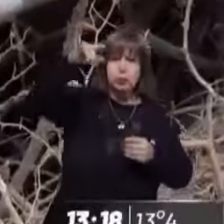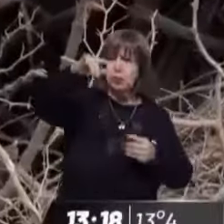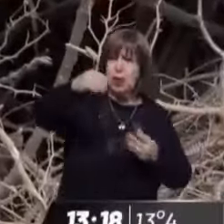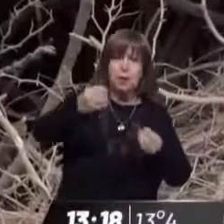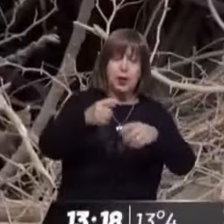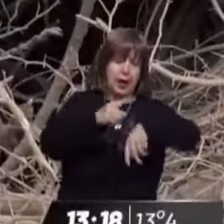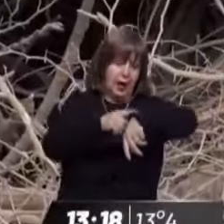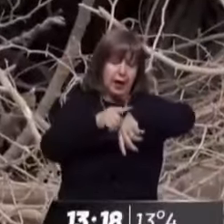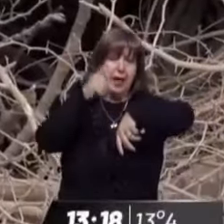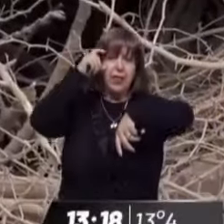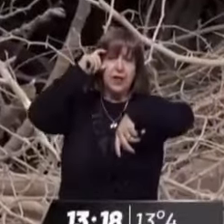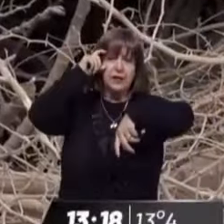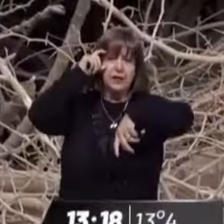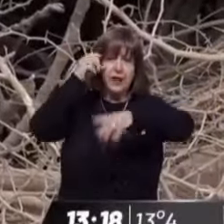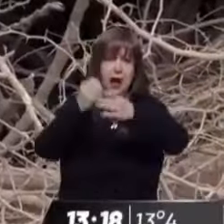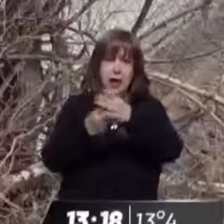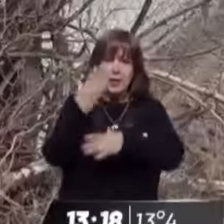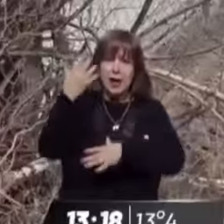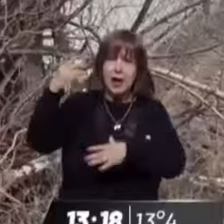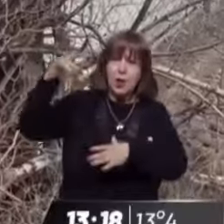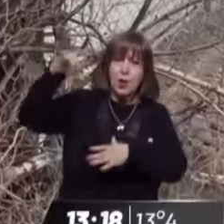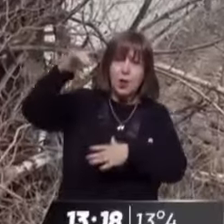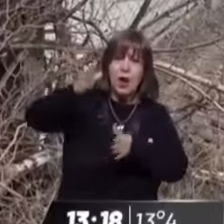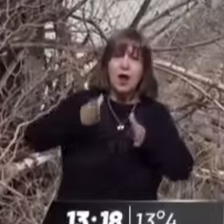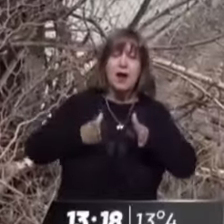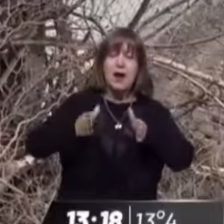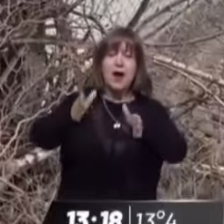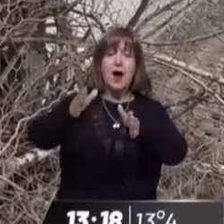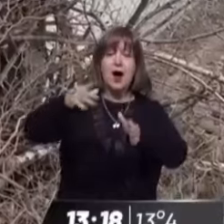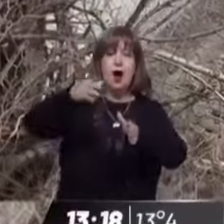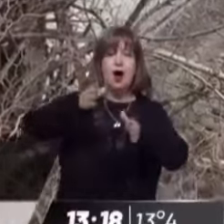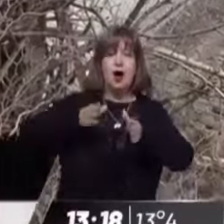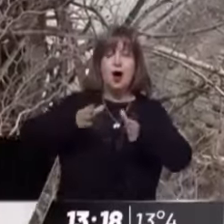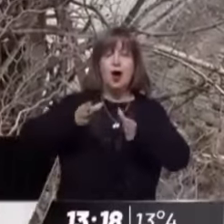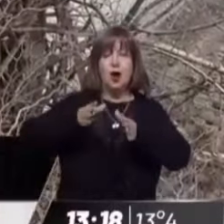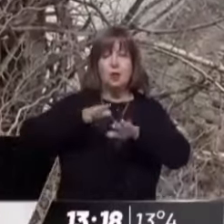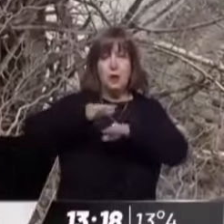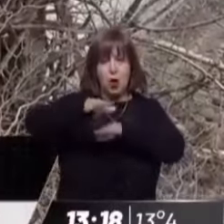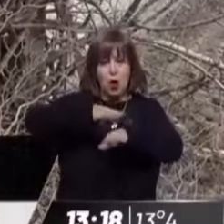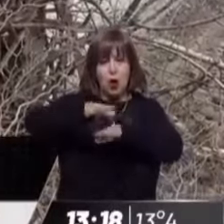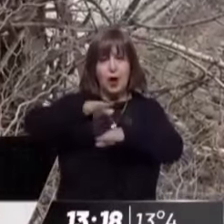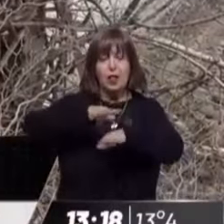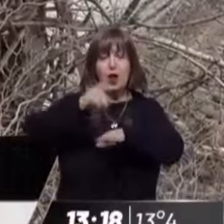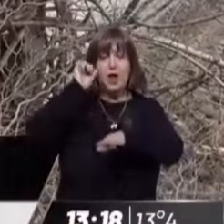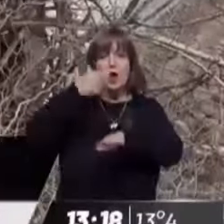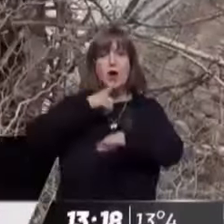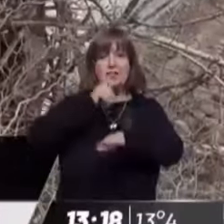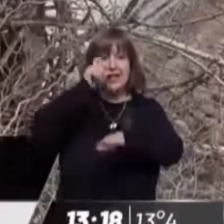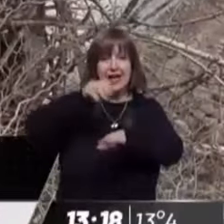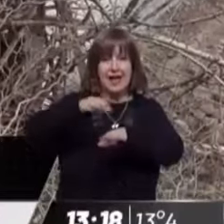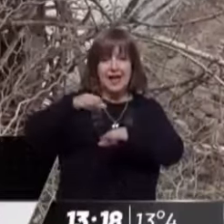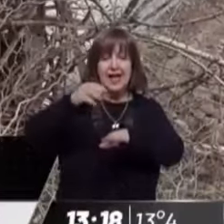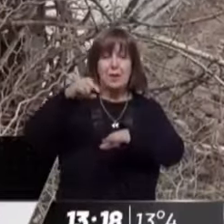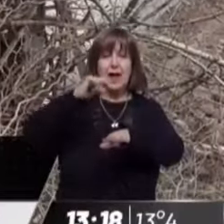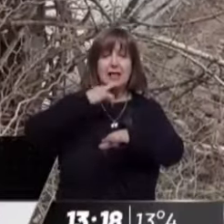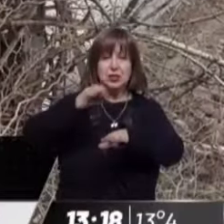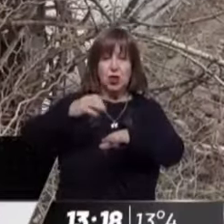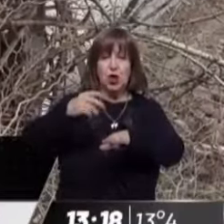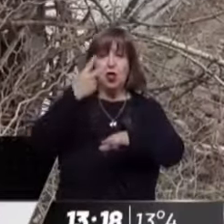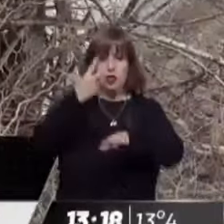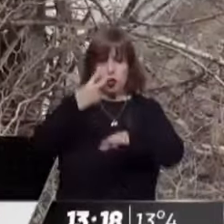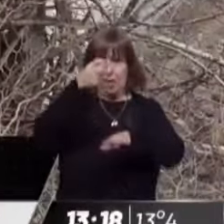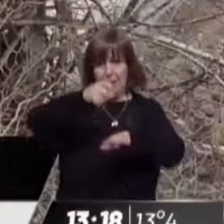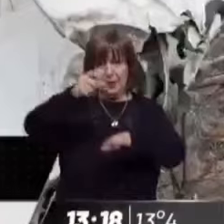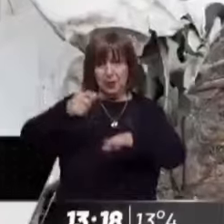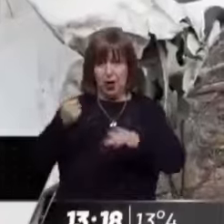de la mañana cae esta avioneta, corredor del oeste y paso, departamento Luján de Cuyo. Las dos personas que iban en el interior son trasladadas a